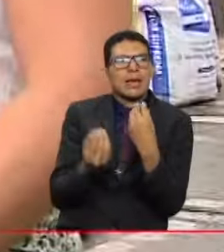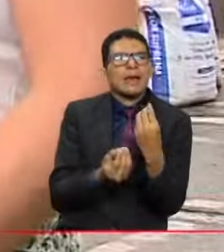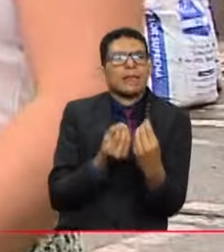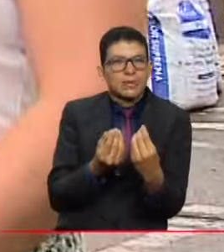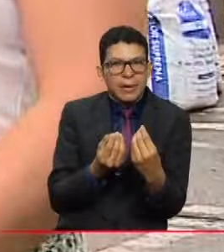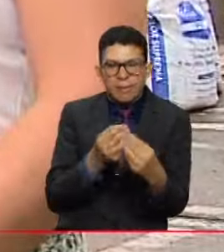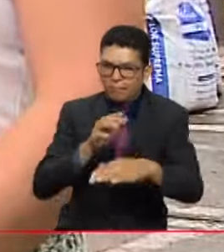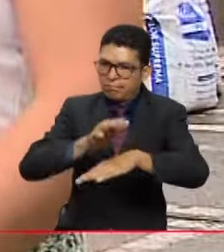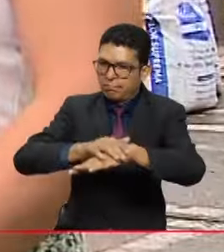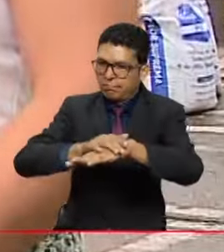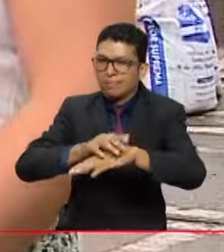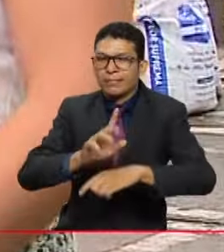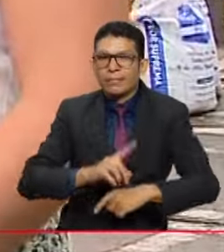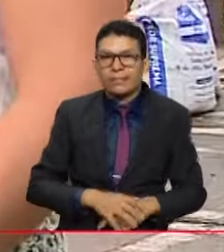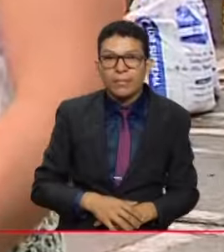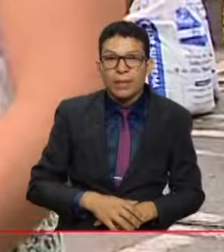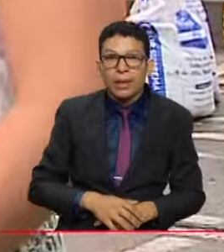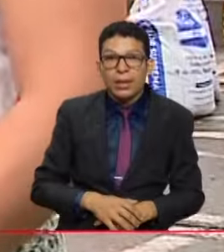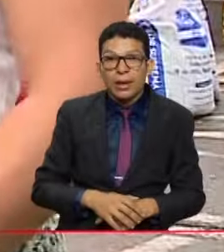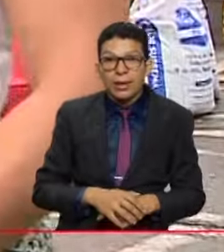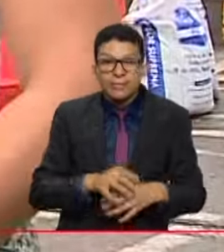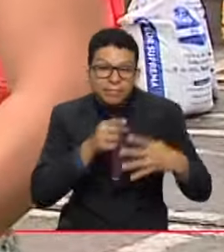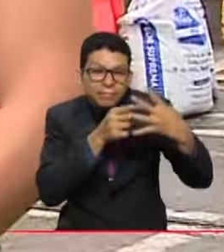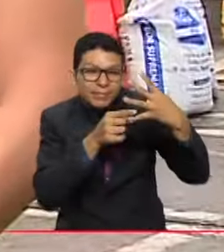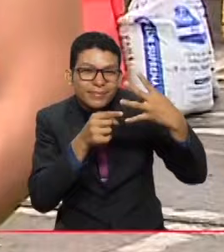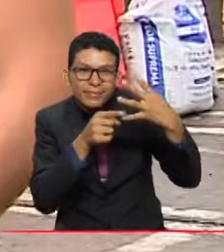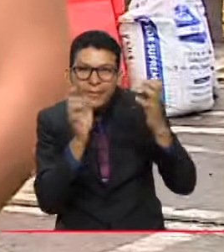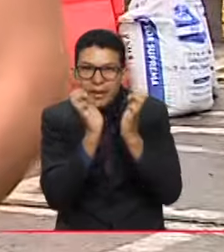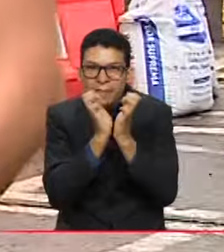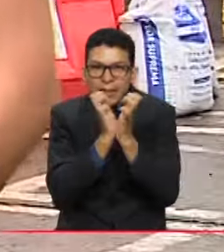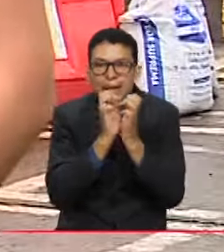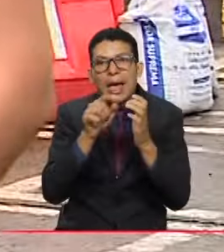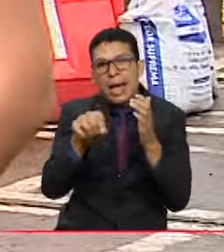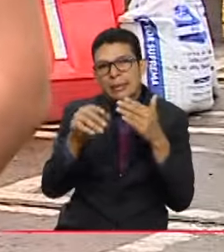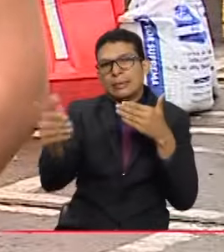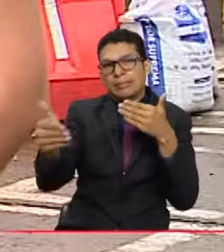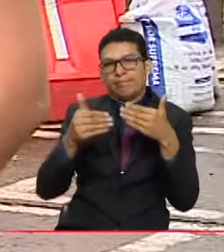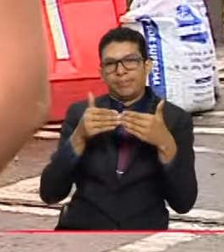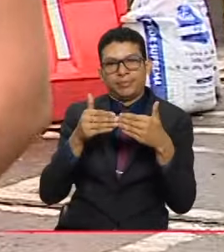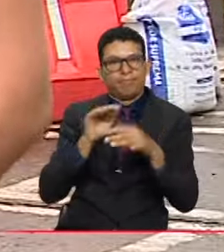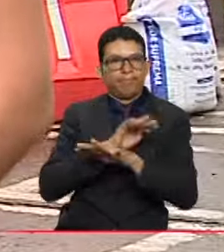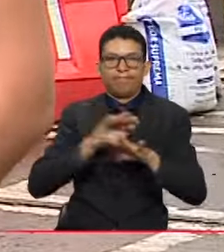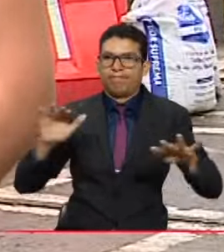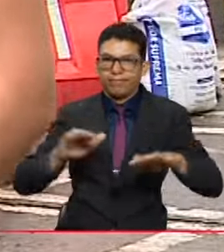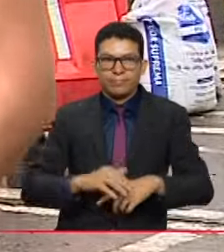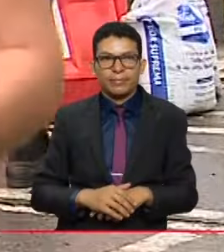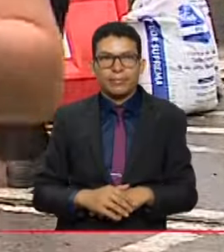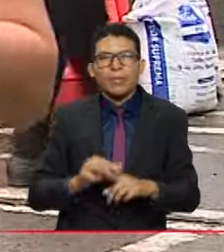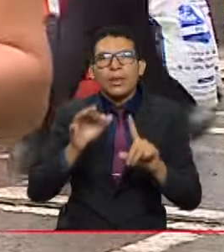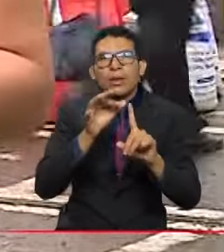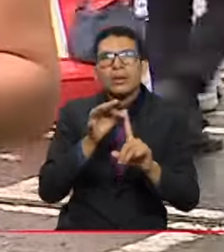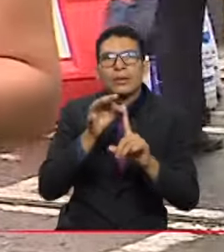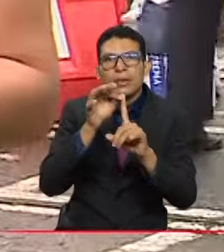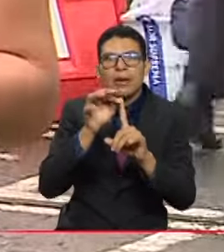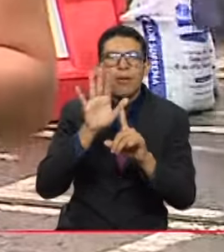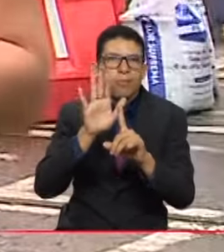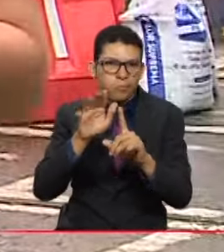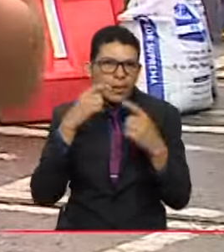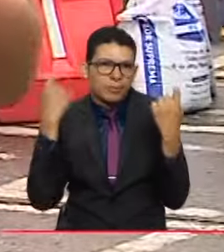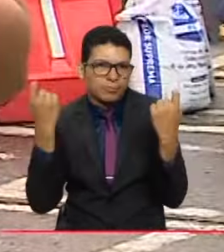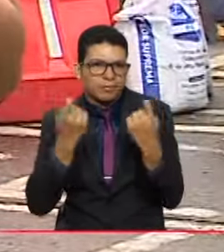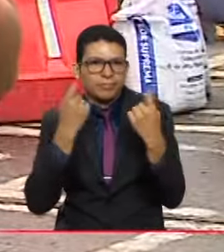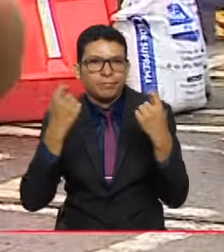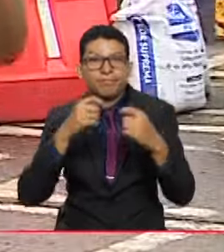a finales de este mes esta vía se va a cerrar. Sí, señora. Así va a ser, vamos a tener especialmente unas piezas publicitarias, como te